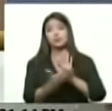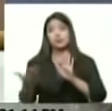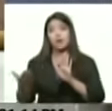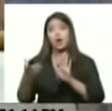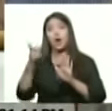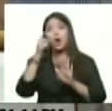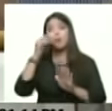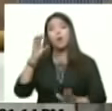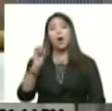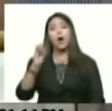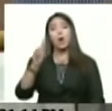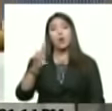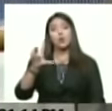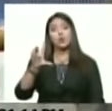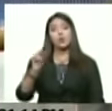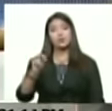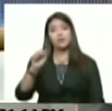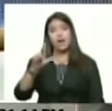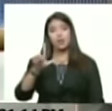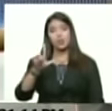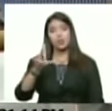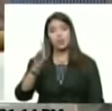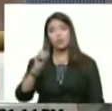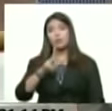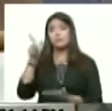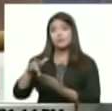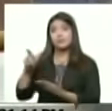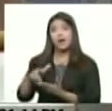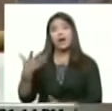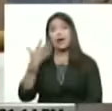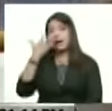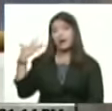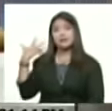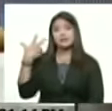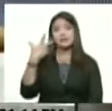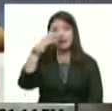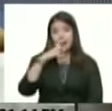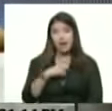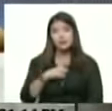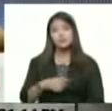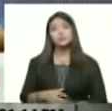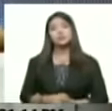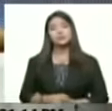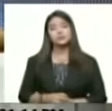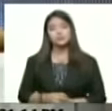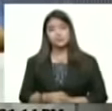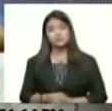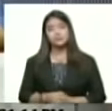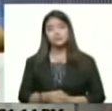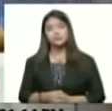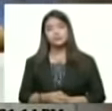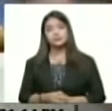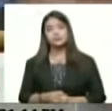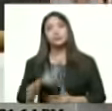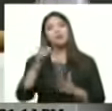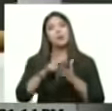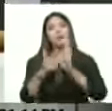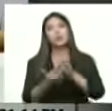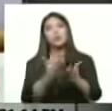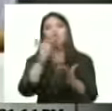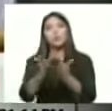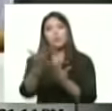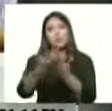García, que también ha estado en la mesa de exportadores hace 3 años, de canteras y mármoles, y que justamente va a estar presentando las